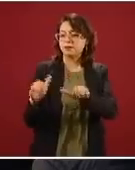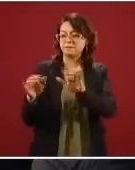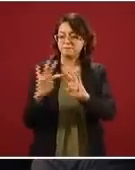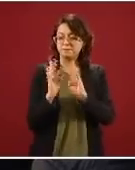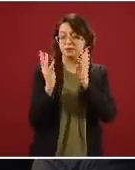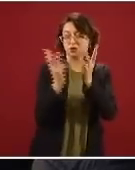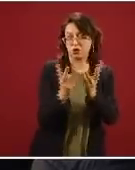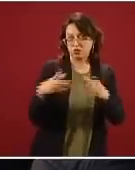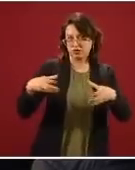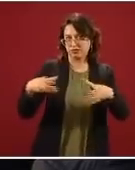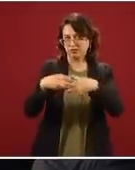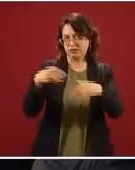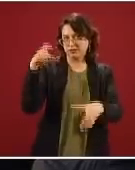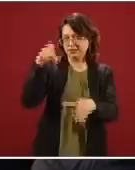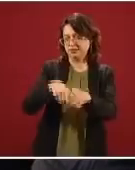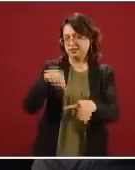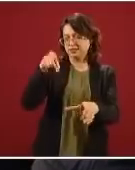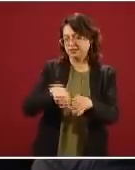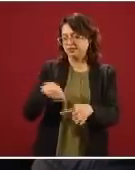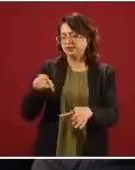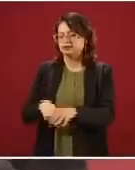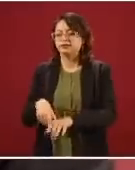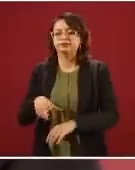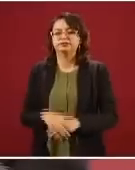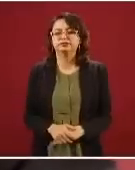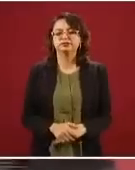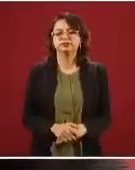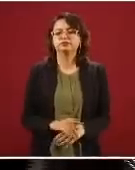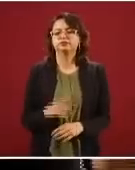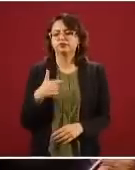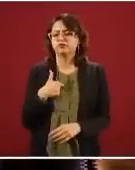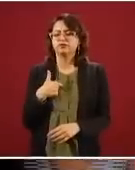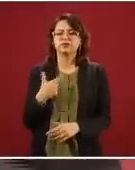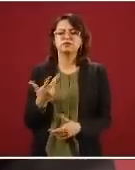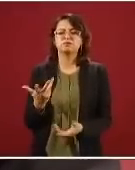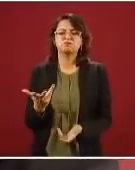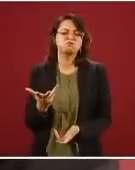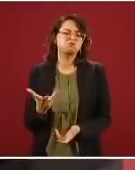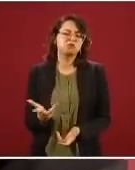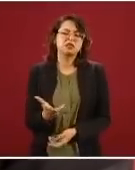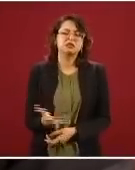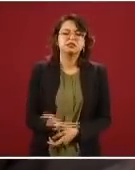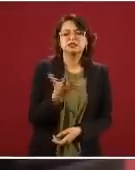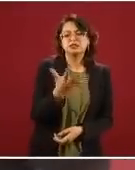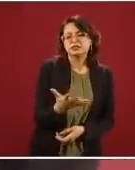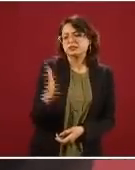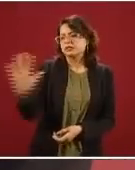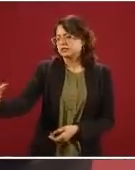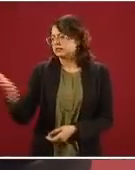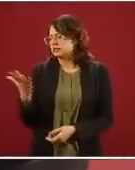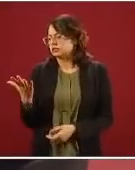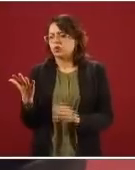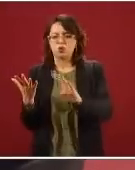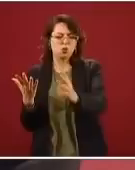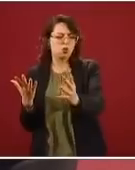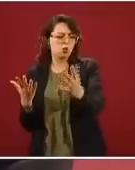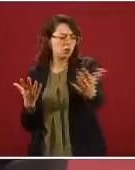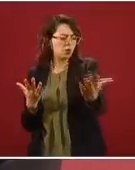y los veo, me pasan cinco, por un lado, cuatro por el